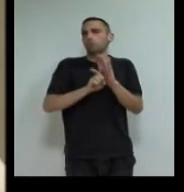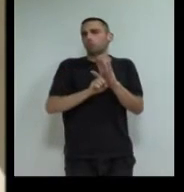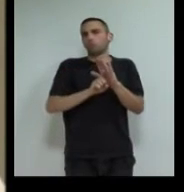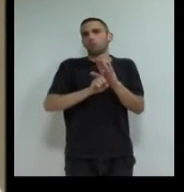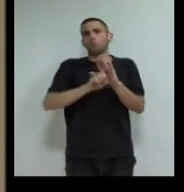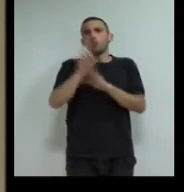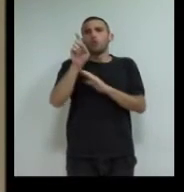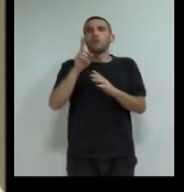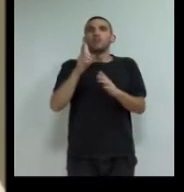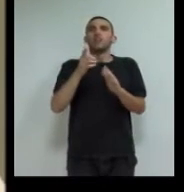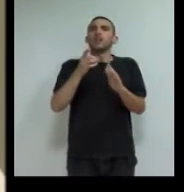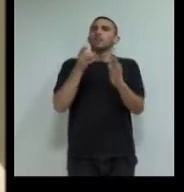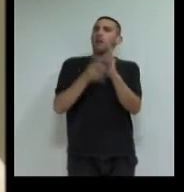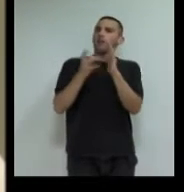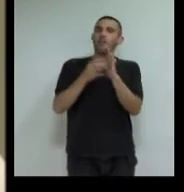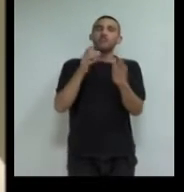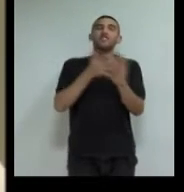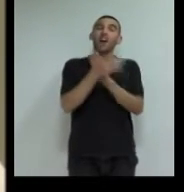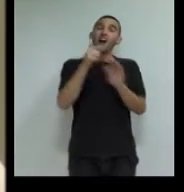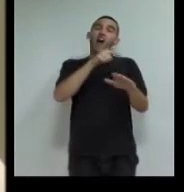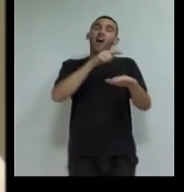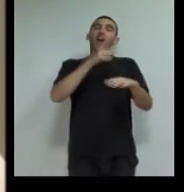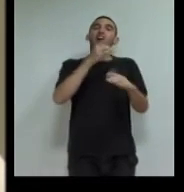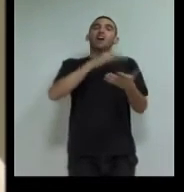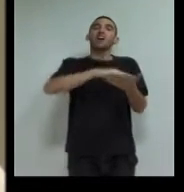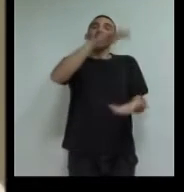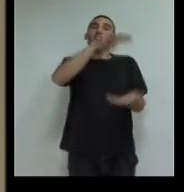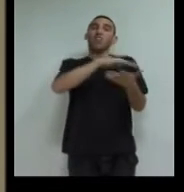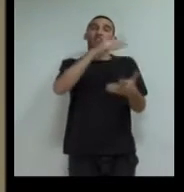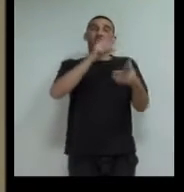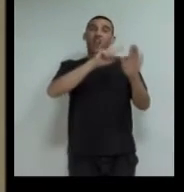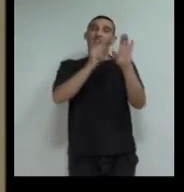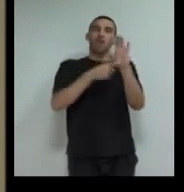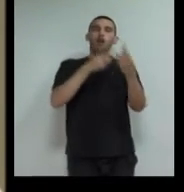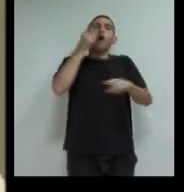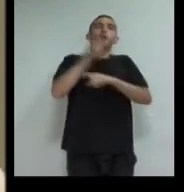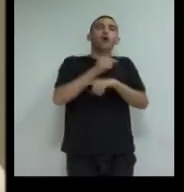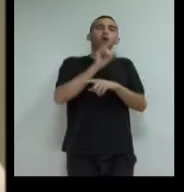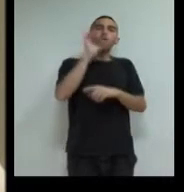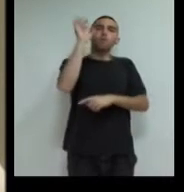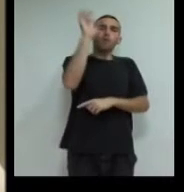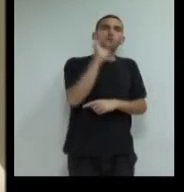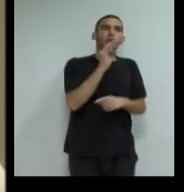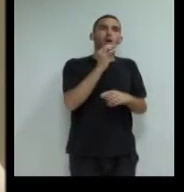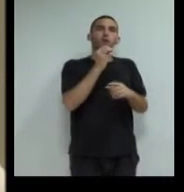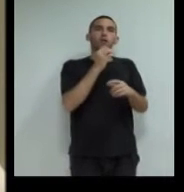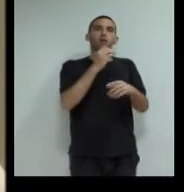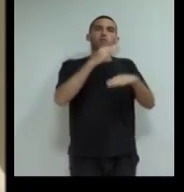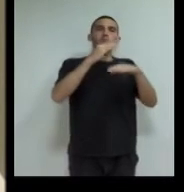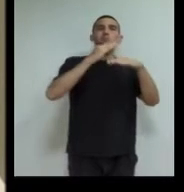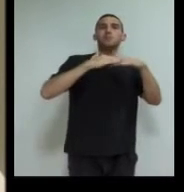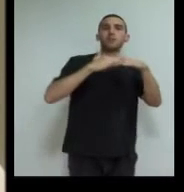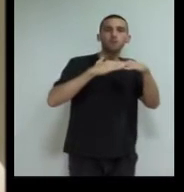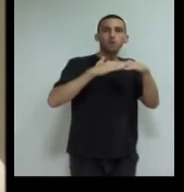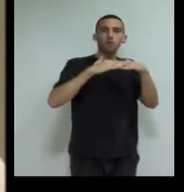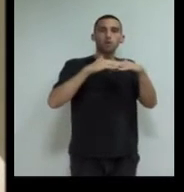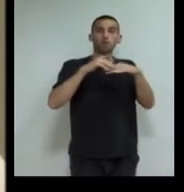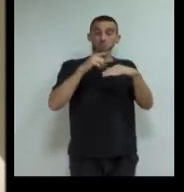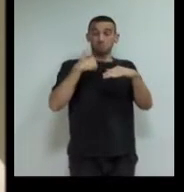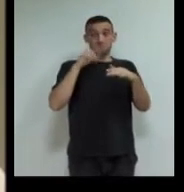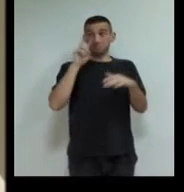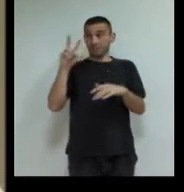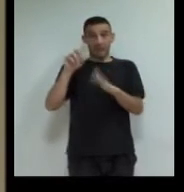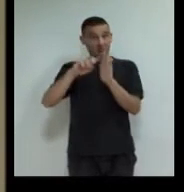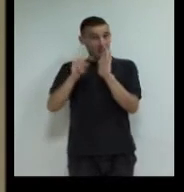tener la cantidad que obliga la ley, que por cierto, abro un paréntesis, la ley es muy ridícula